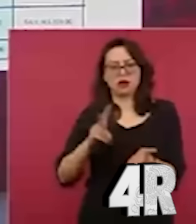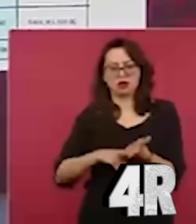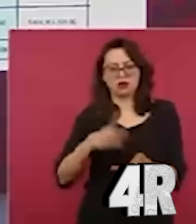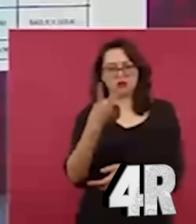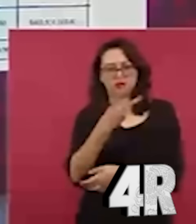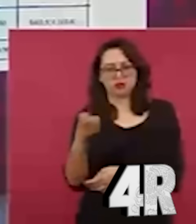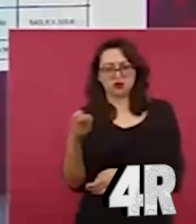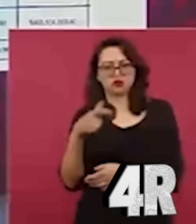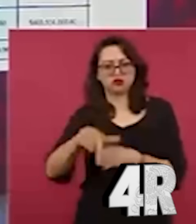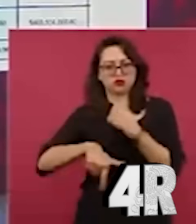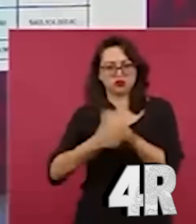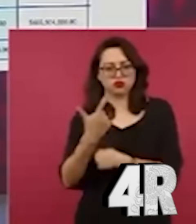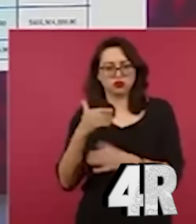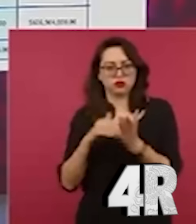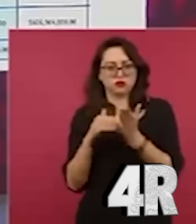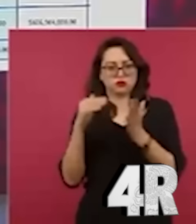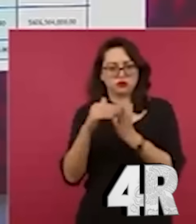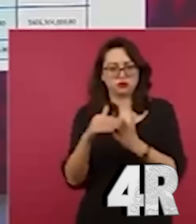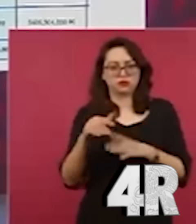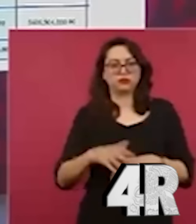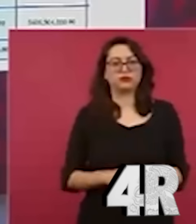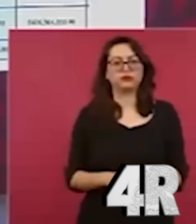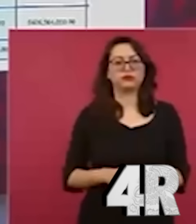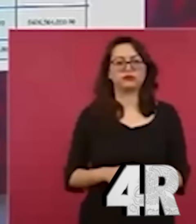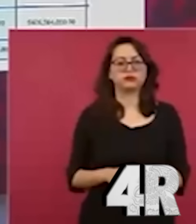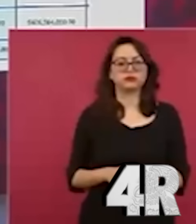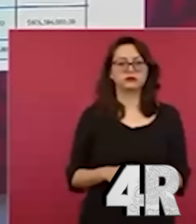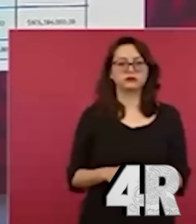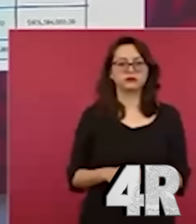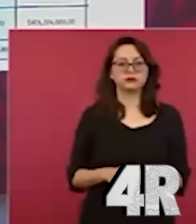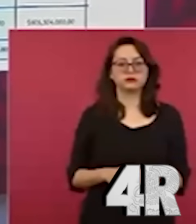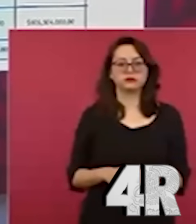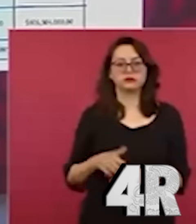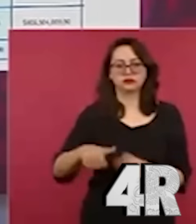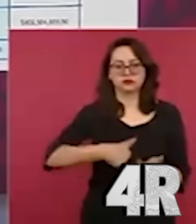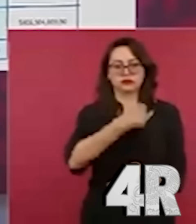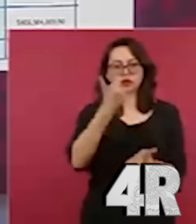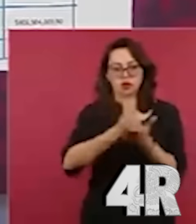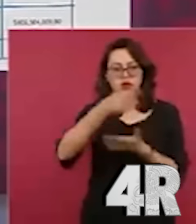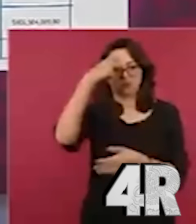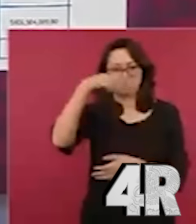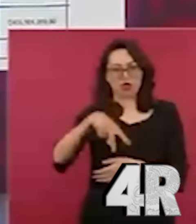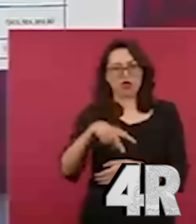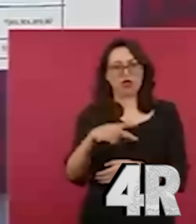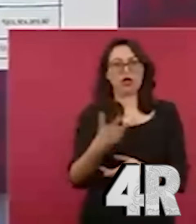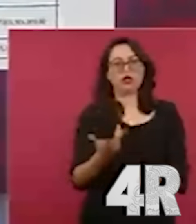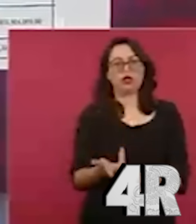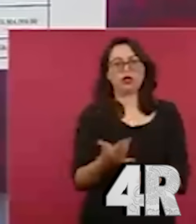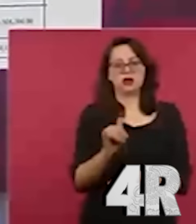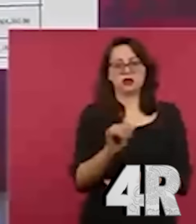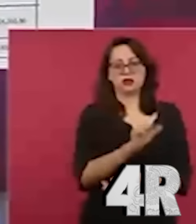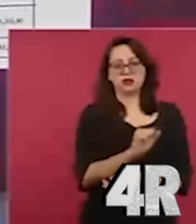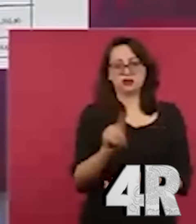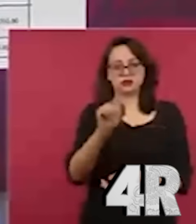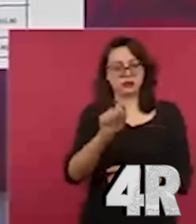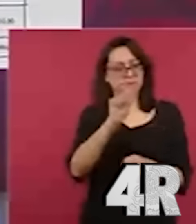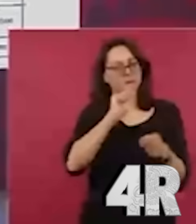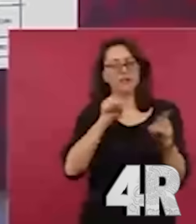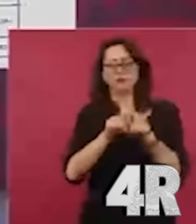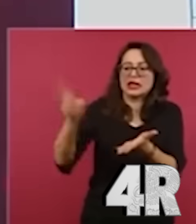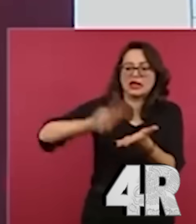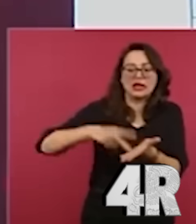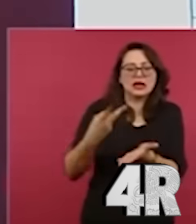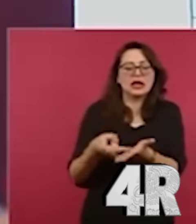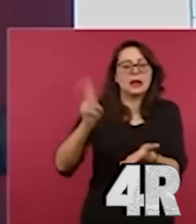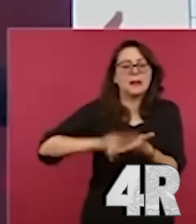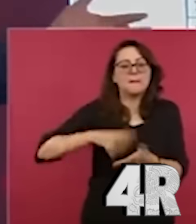caras y les estaría ofreciendo la salida fácil: pagarles el total de la construcción de estos hospitales, dejando afuera